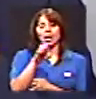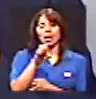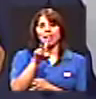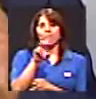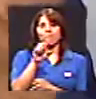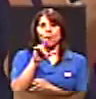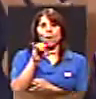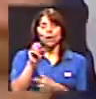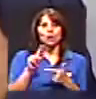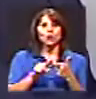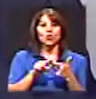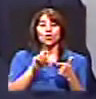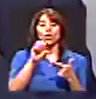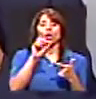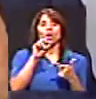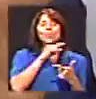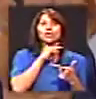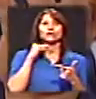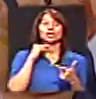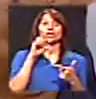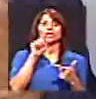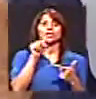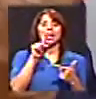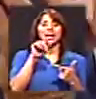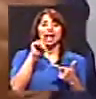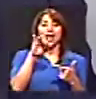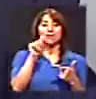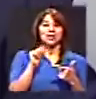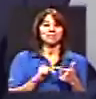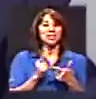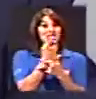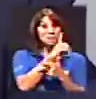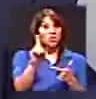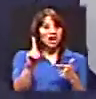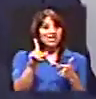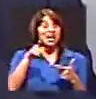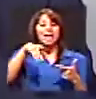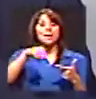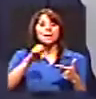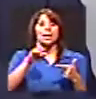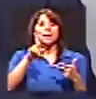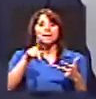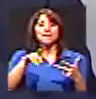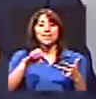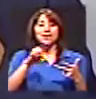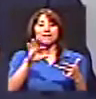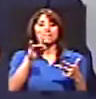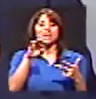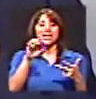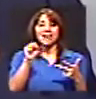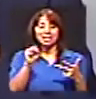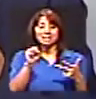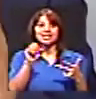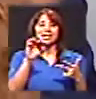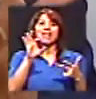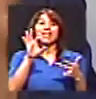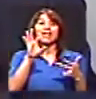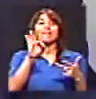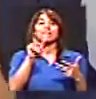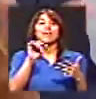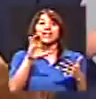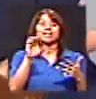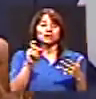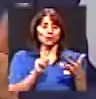Monseñor Sanabria, en el caso de la socialdemocracia, a don Pepe Figueres, a don Rodrigo Facio, evidentemente. En el caso del socialismo democrático,